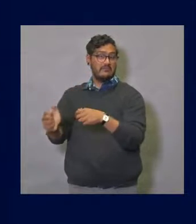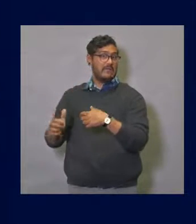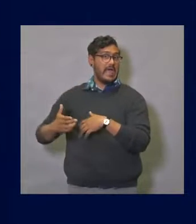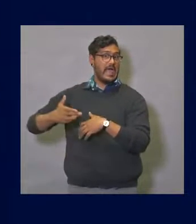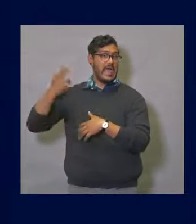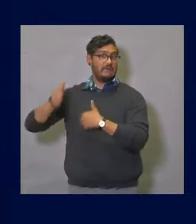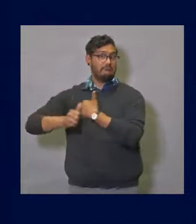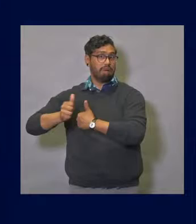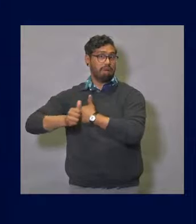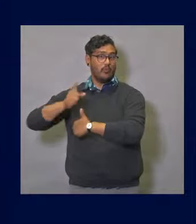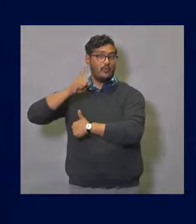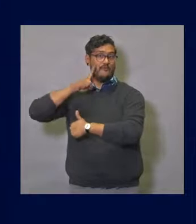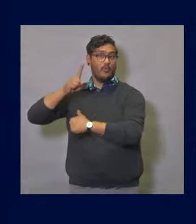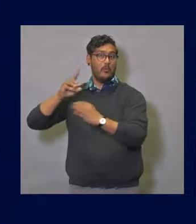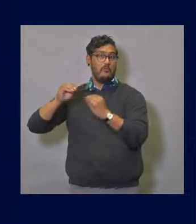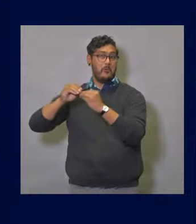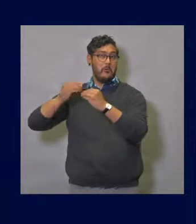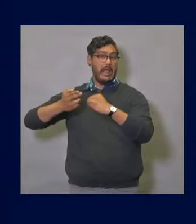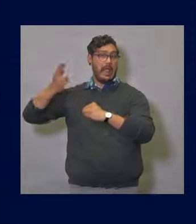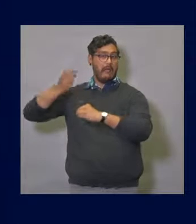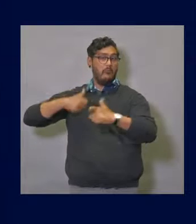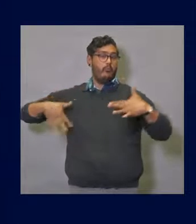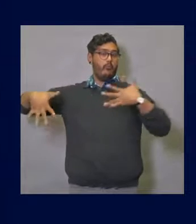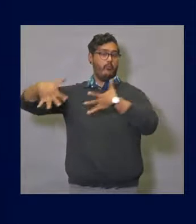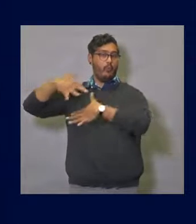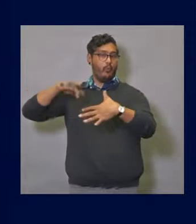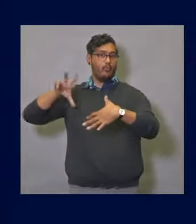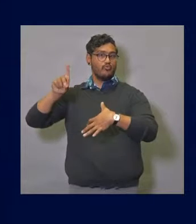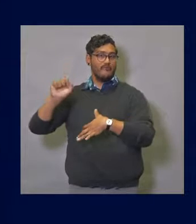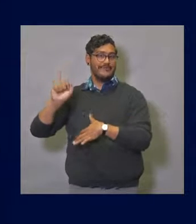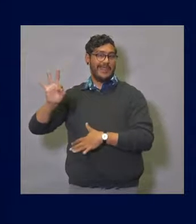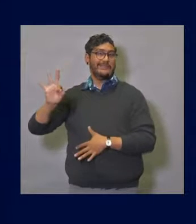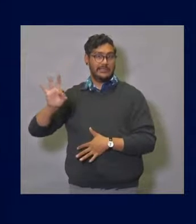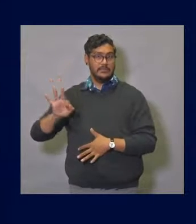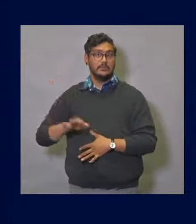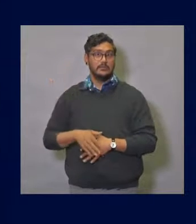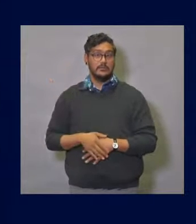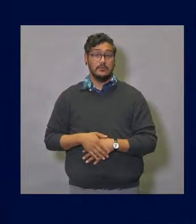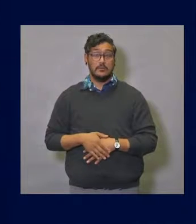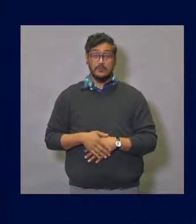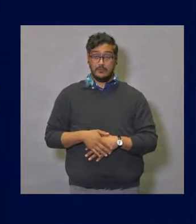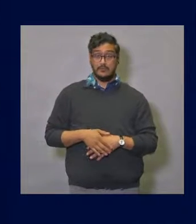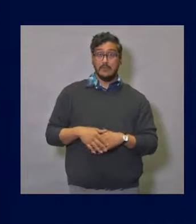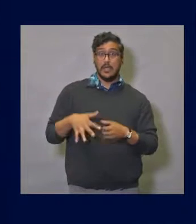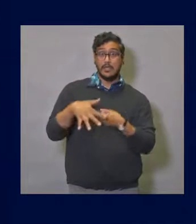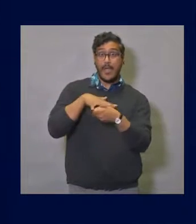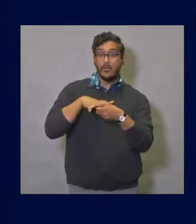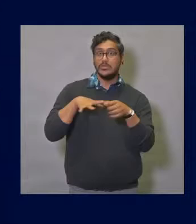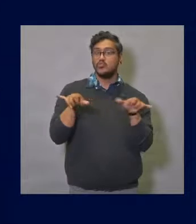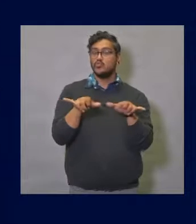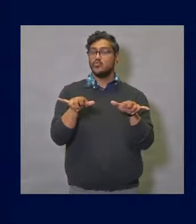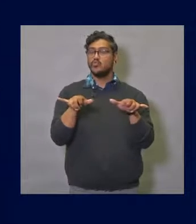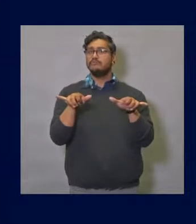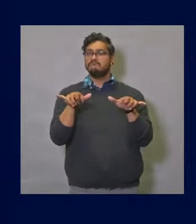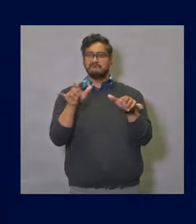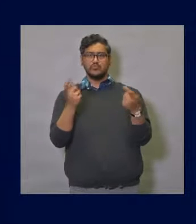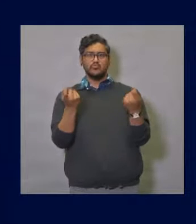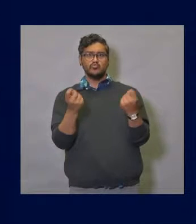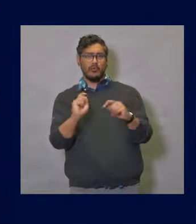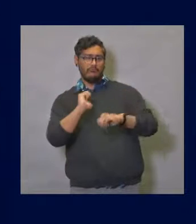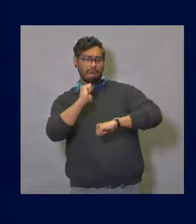COVID-19. El estado también está estableciendo estándares y prioridades para toda la red